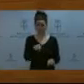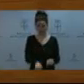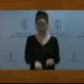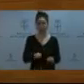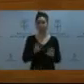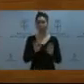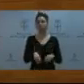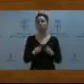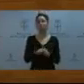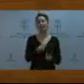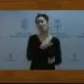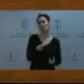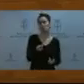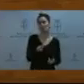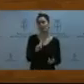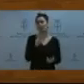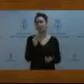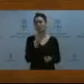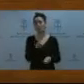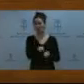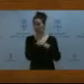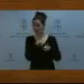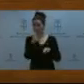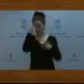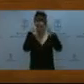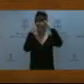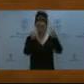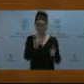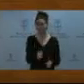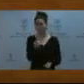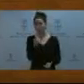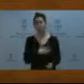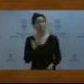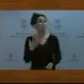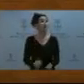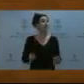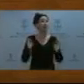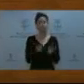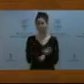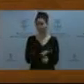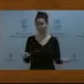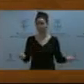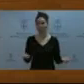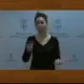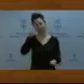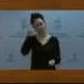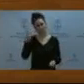ningún lobo. Oiga, pues probablemente a lo mejor no han aparecido esos días, pero un poco de respeto también. Yo creo que